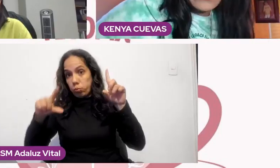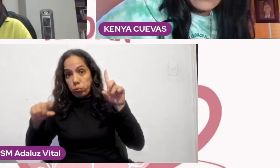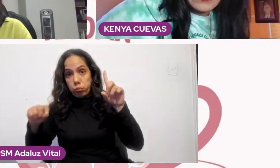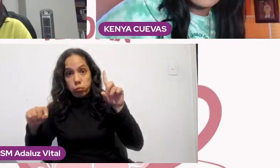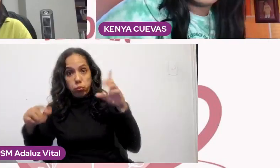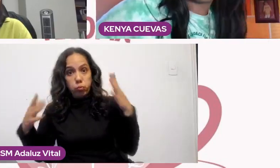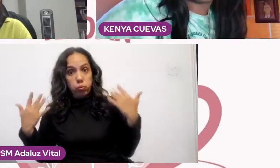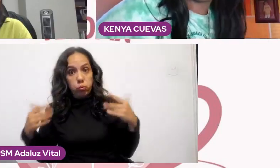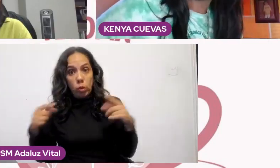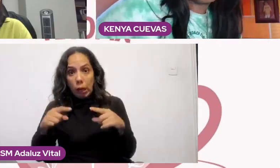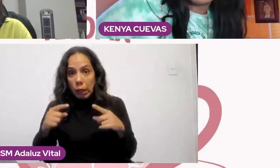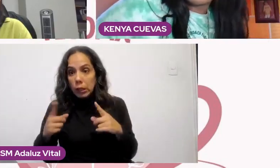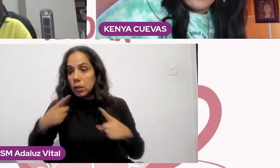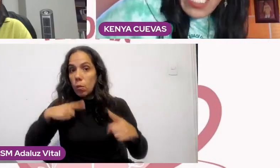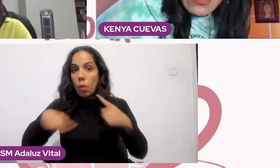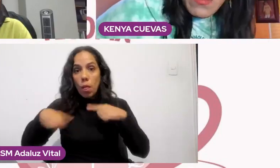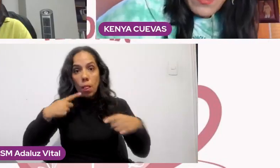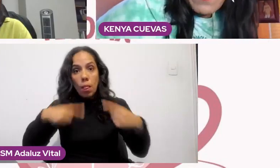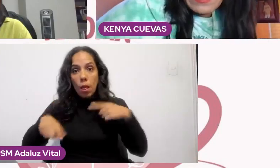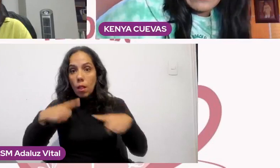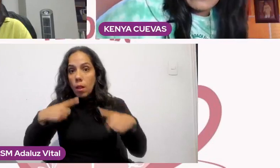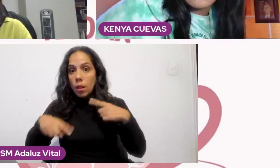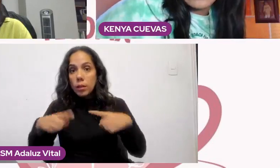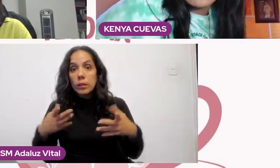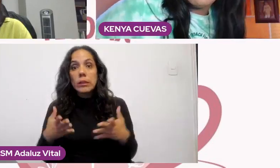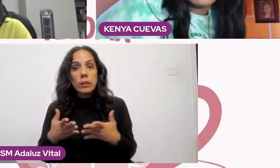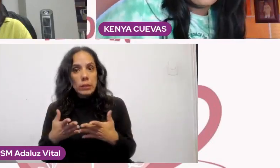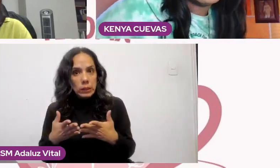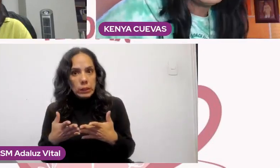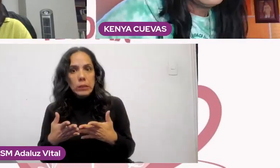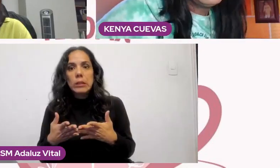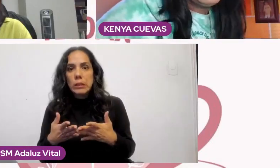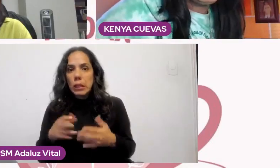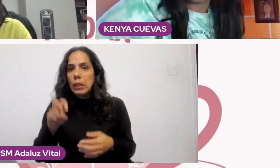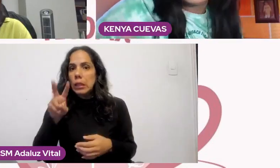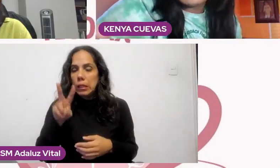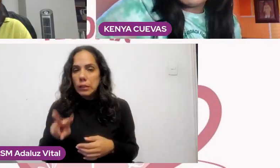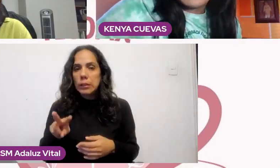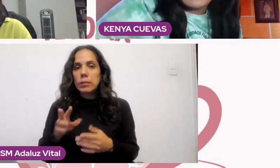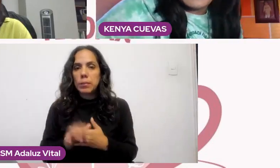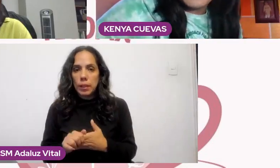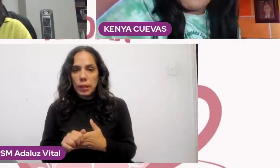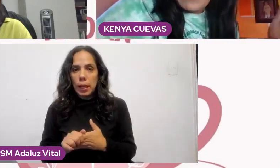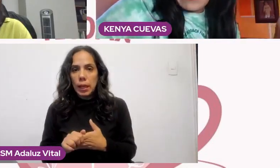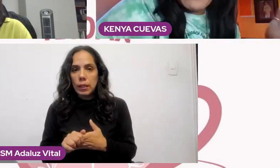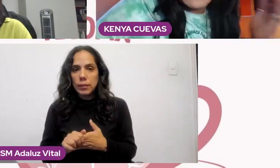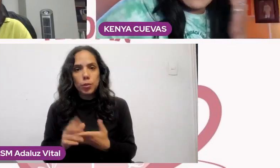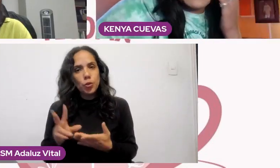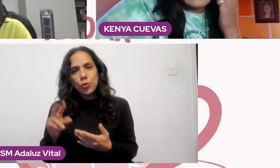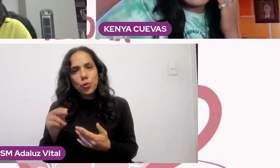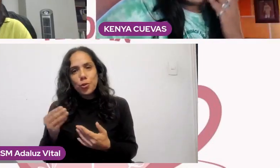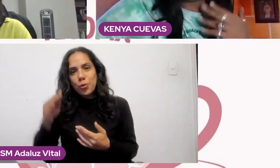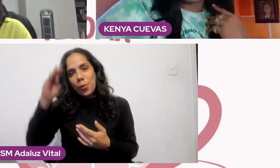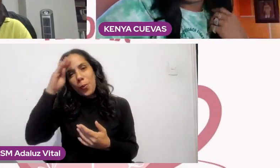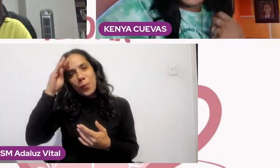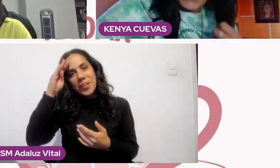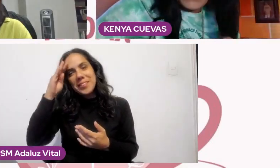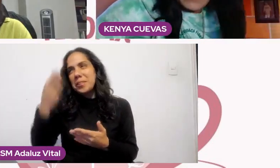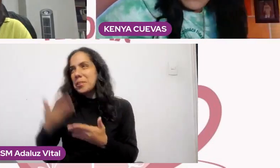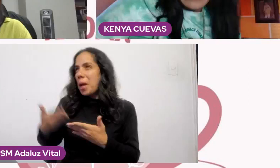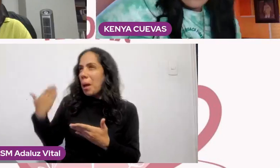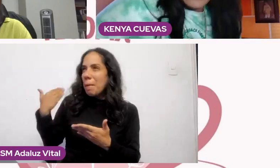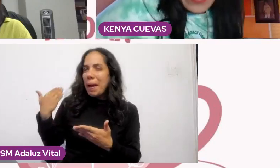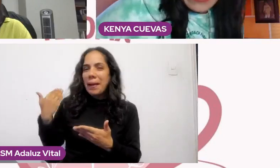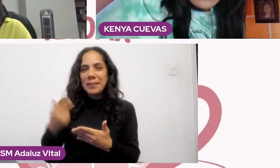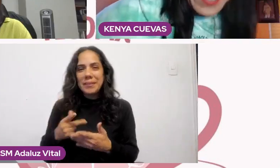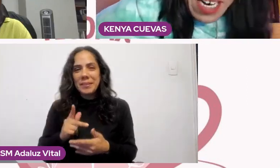nivel nacional, se está proponiendo por parte de todos los activistas. Yo nunca me imaginé que una palabra que se me ocurrió